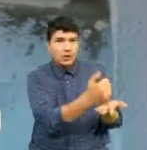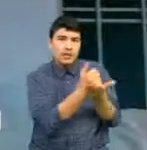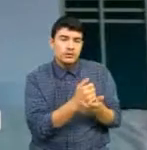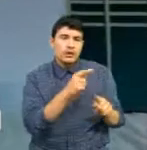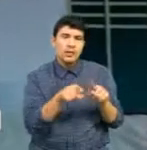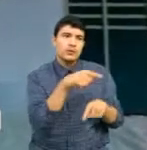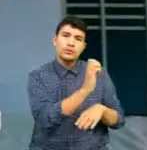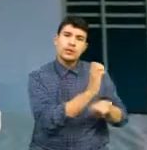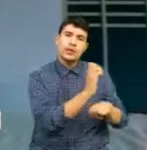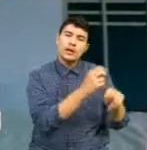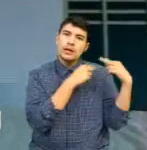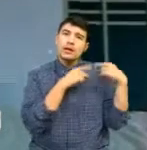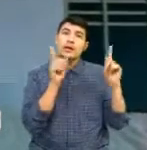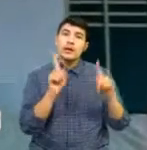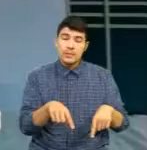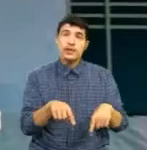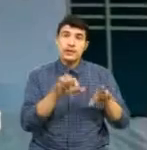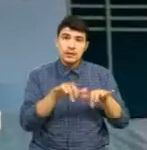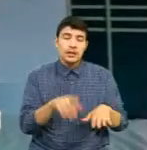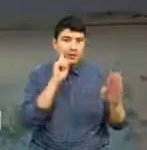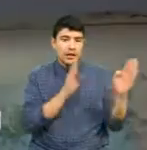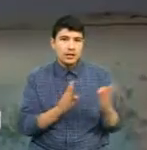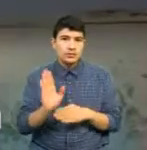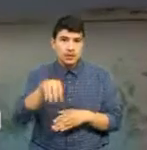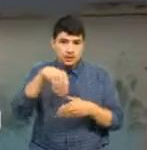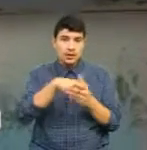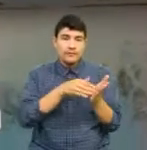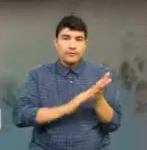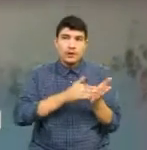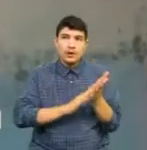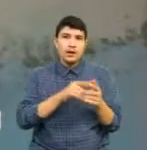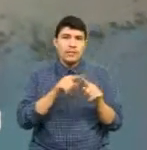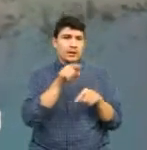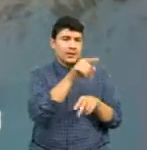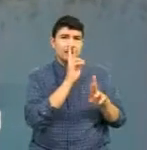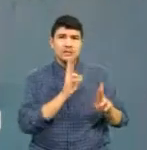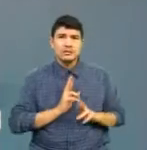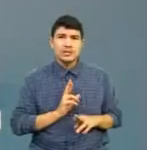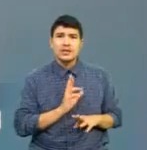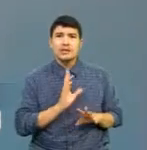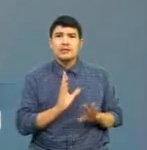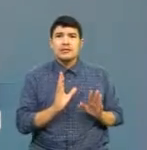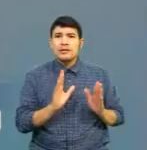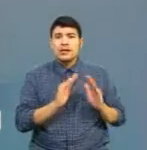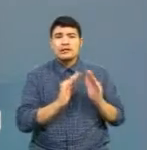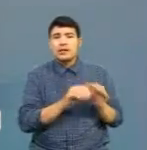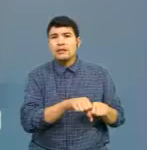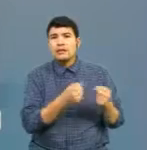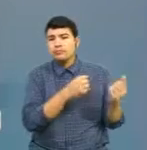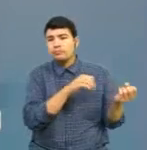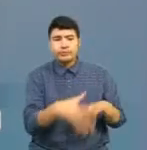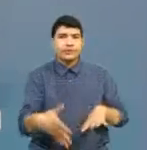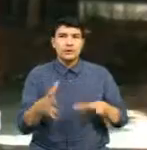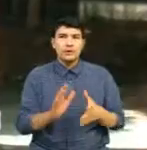incluso ante la secretaria de planeación de floridablanca donde según él la respuesta fue demoler su vivienda y a raíz